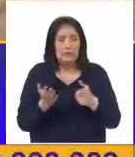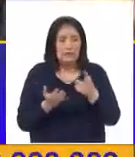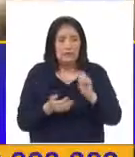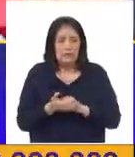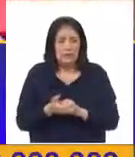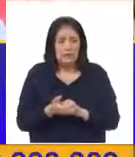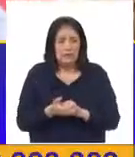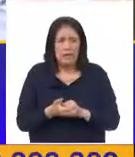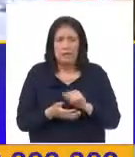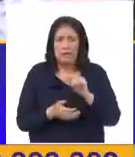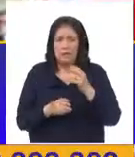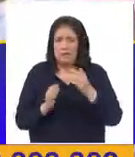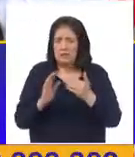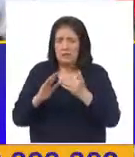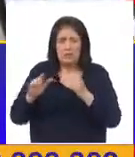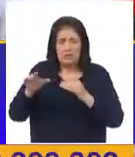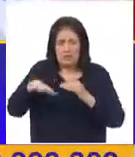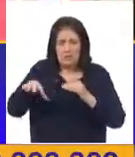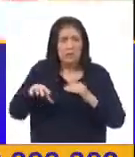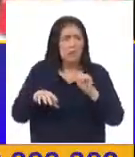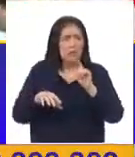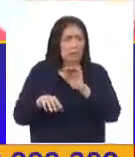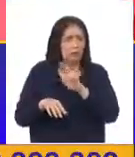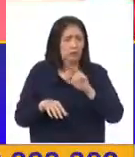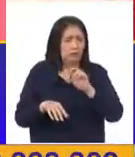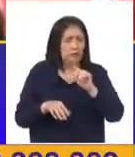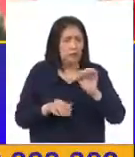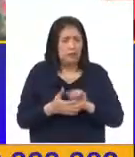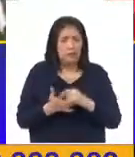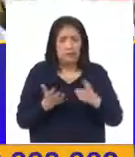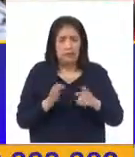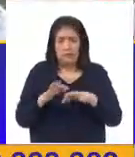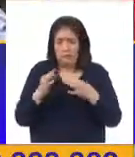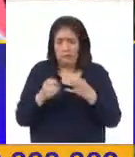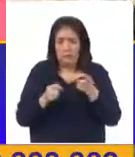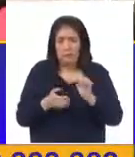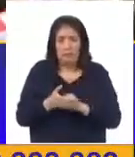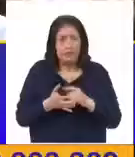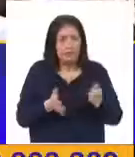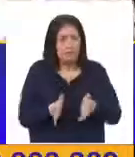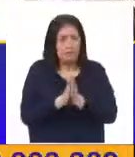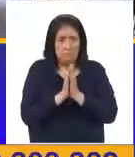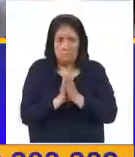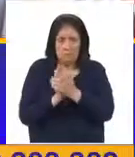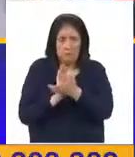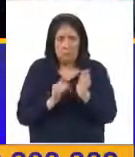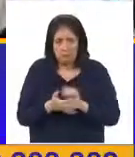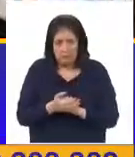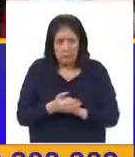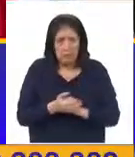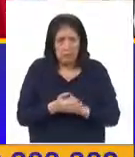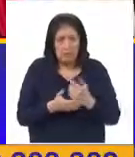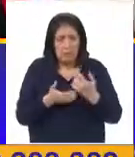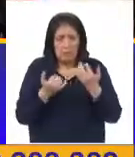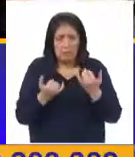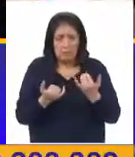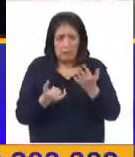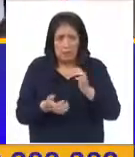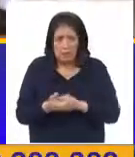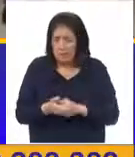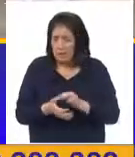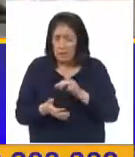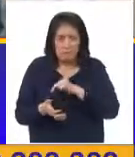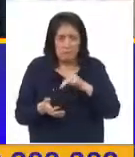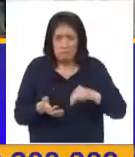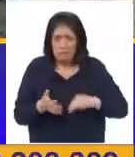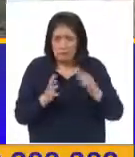la institución Torre Tagle, que es donde está ubicada la Cancillería, de familias que están solicitando que el canciller Béjar